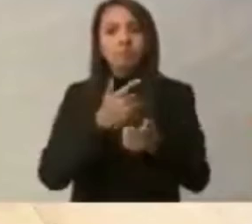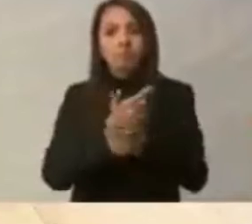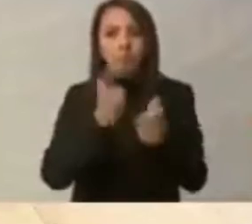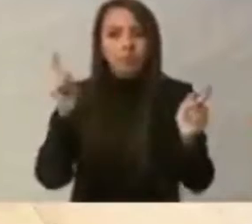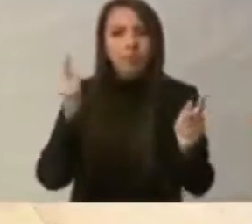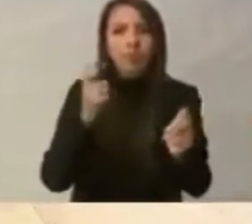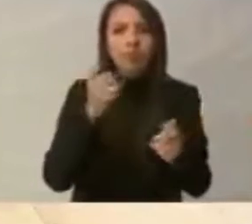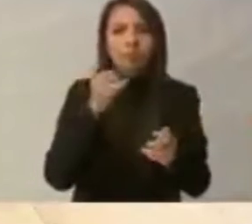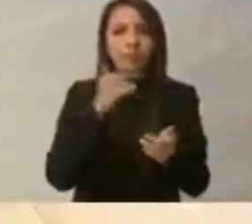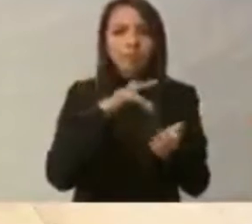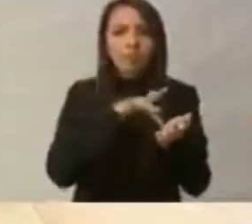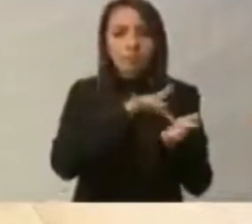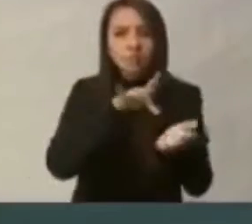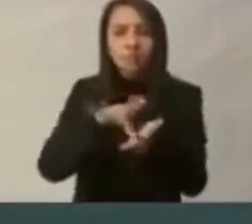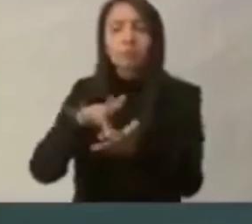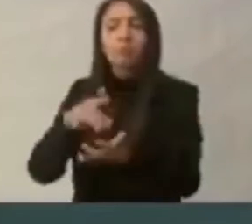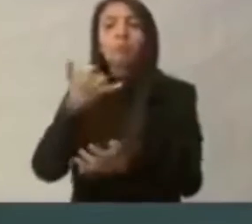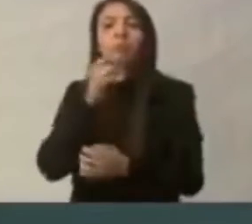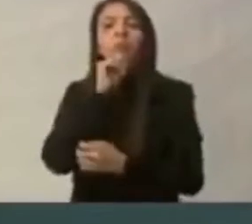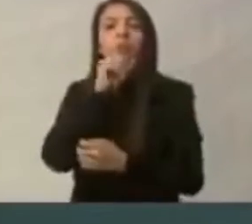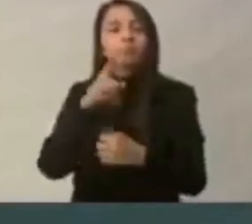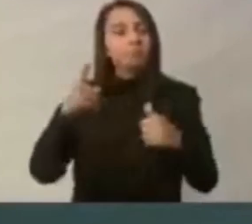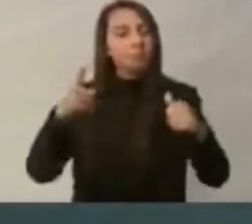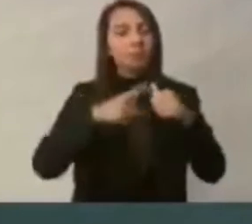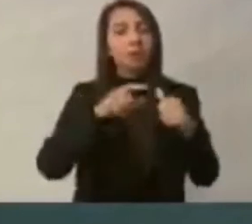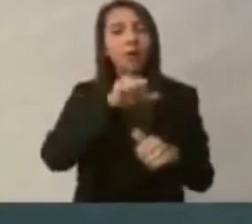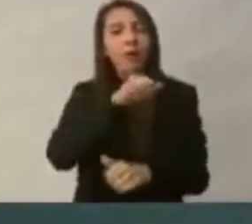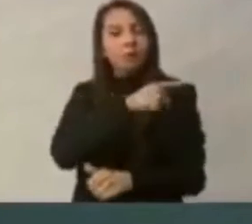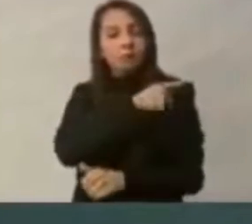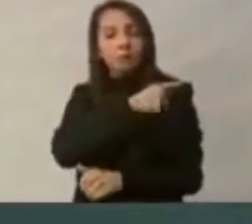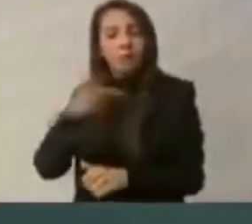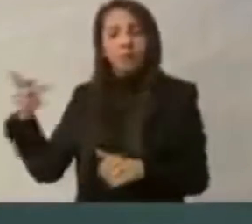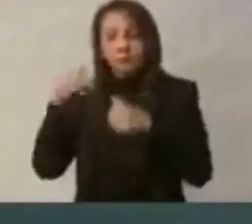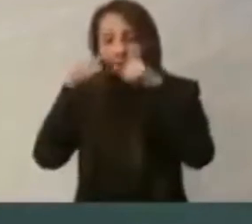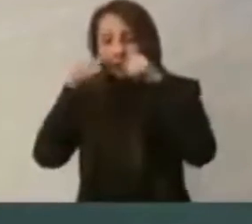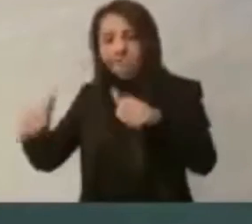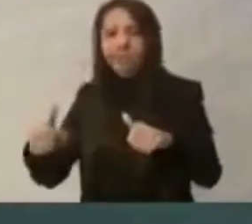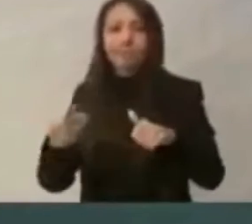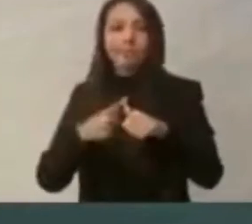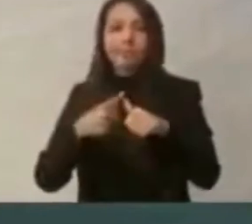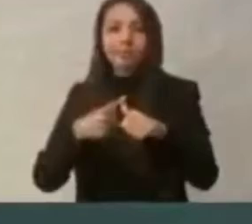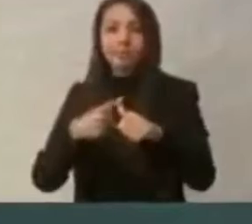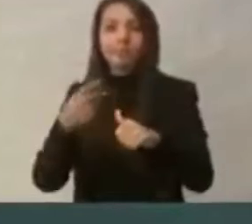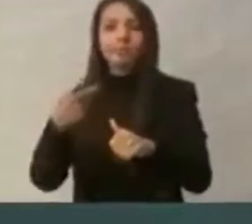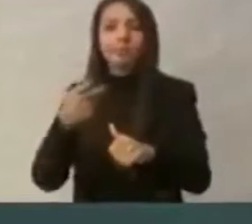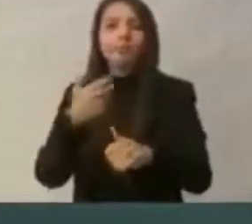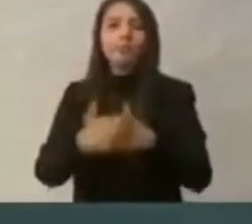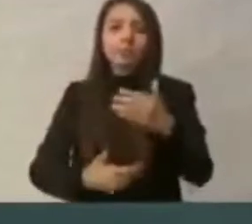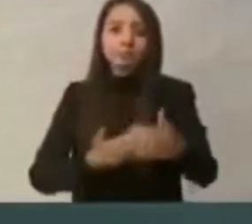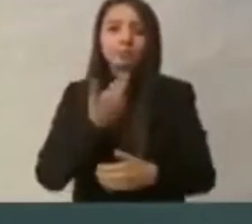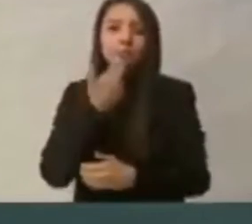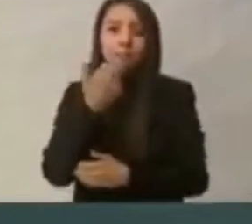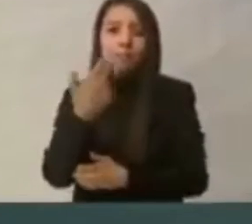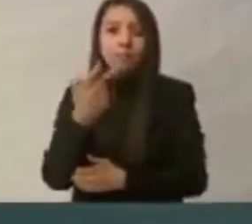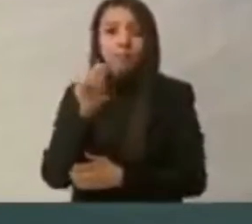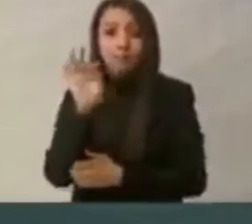los más necesitados, a los más pobres. La paz es fruto de la